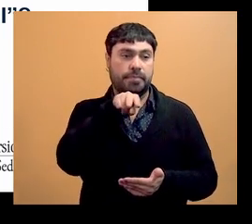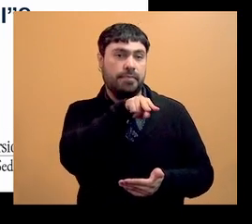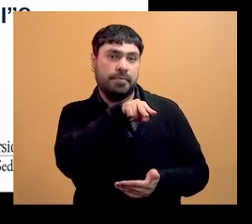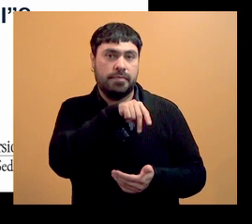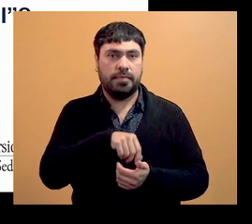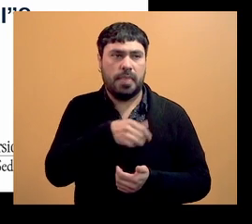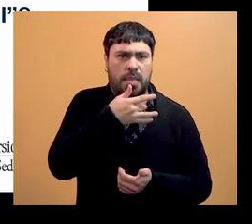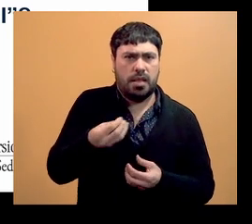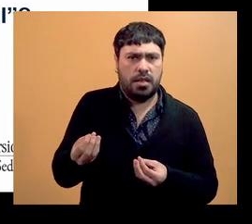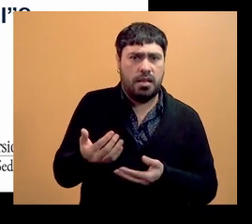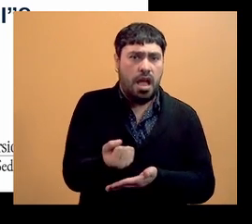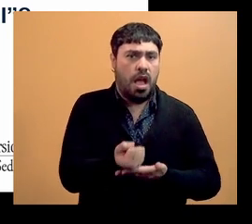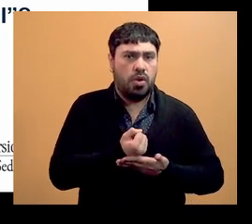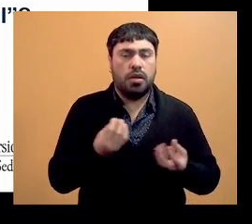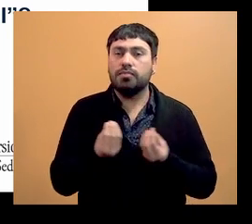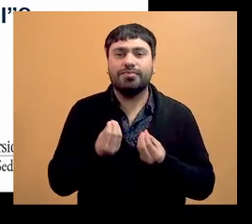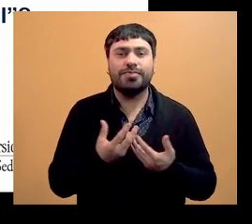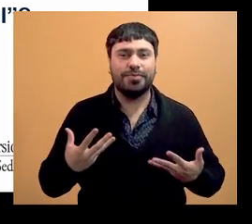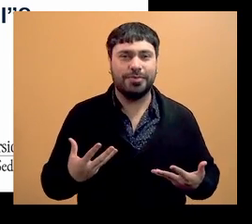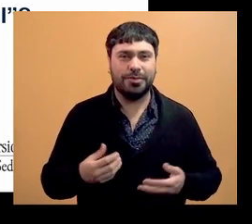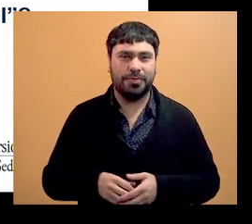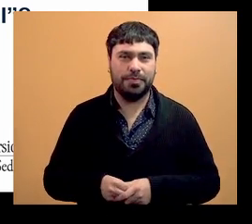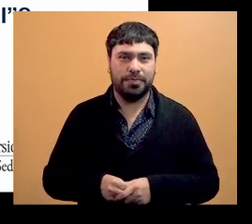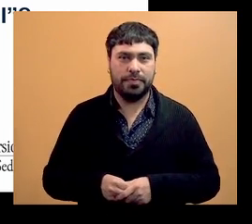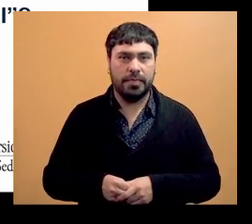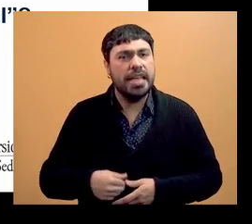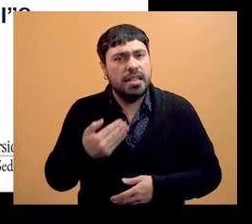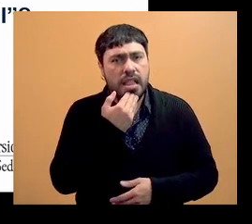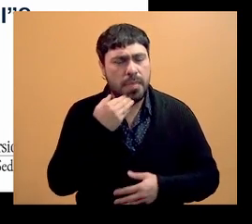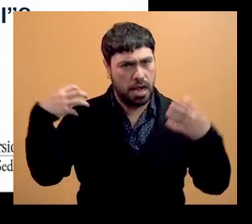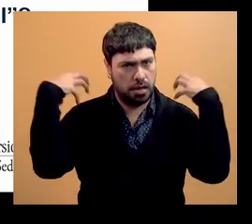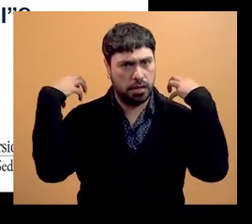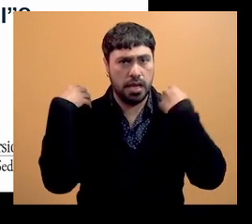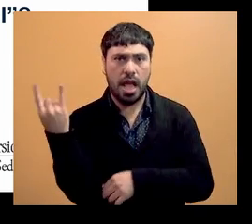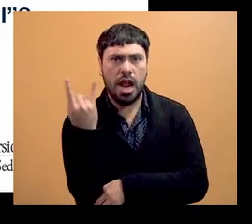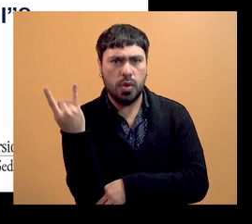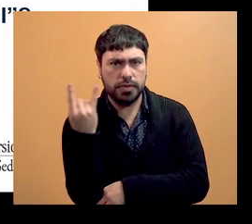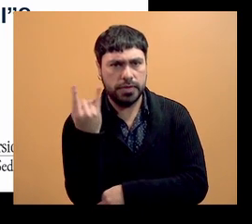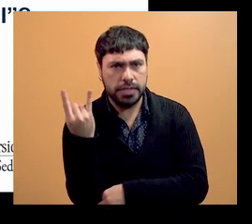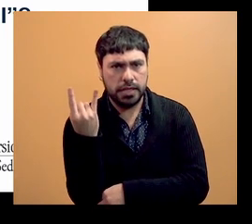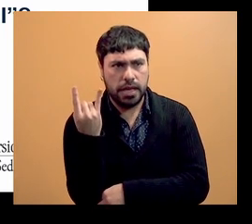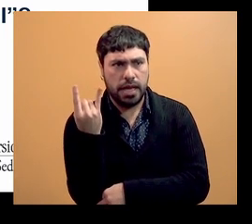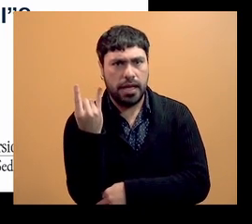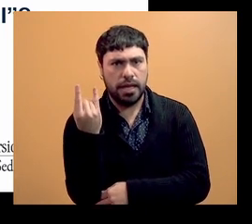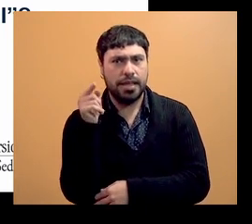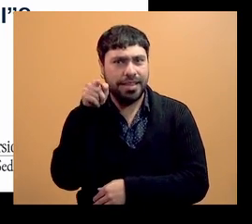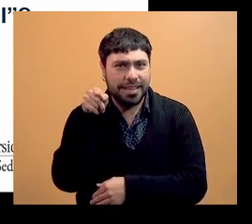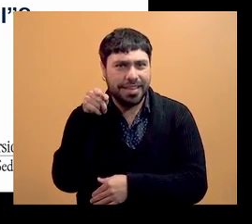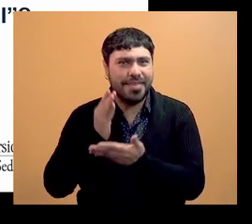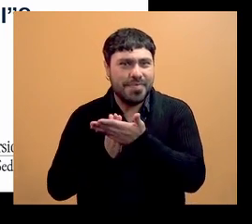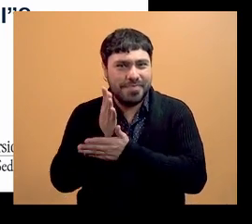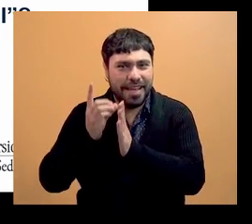los beneficios de esta colaboración. Por supuesto que el rol de las universidades y laboratorios de investigación es clave en todo este tipo de iniciativas